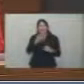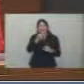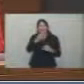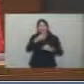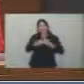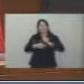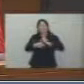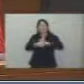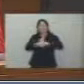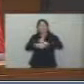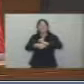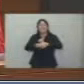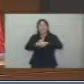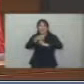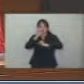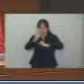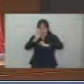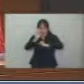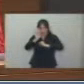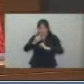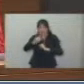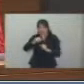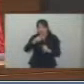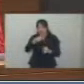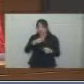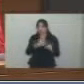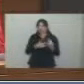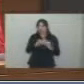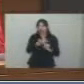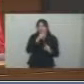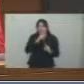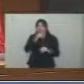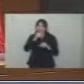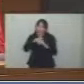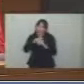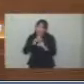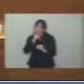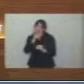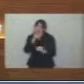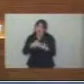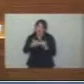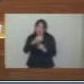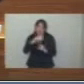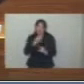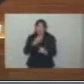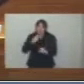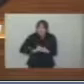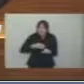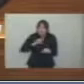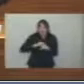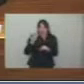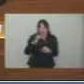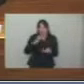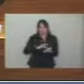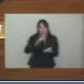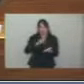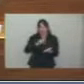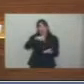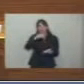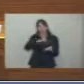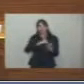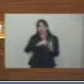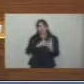con las trampas, lo que no son capaces de conseguir con los votos. Eso es lo que hicieron el lunes. Y luego resulta que cuando le sacan el reglamento y les dicen, oiga, que el